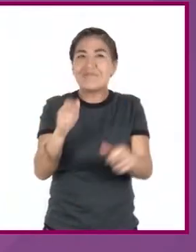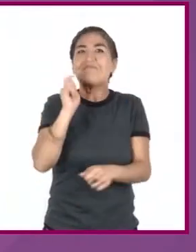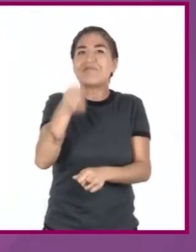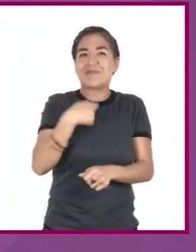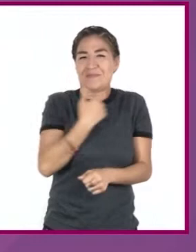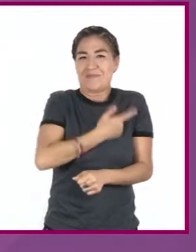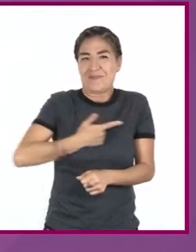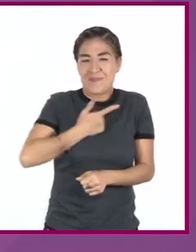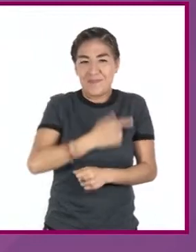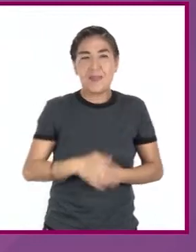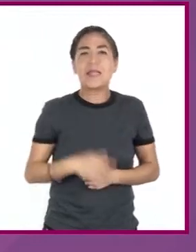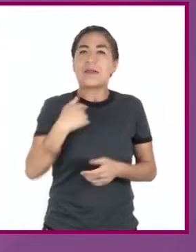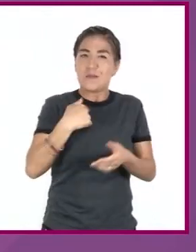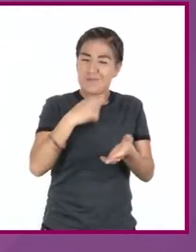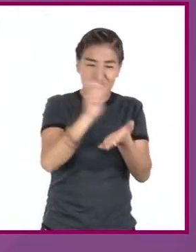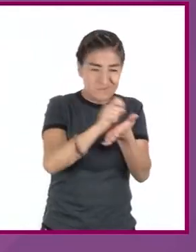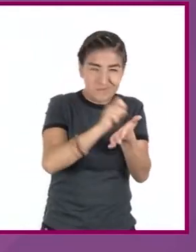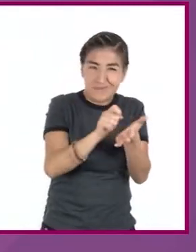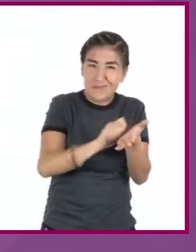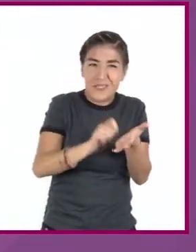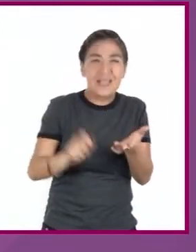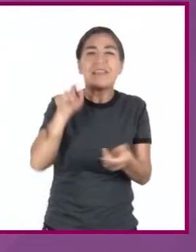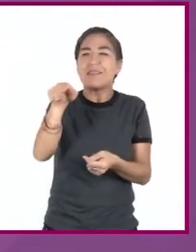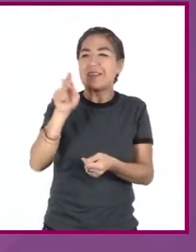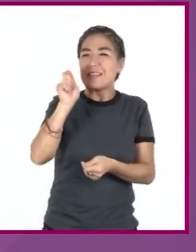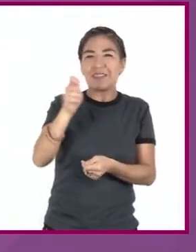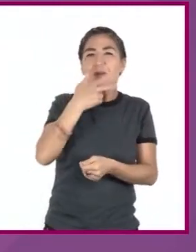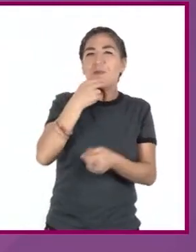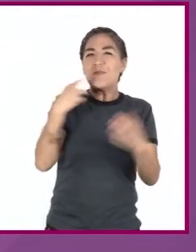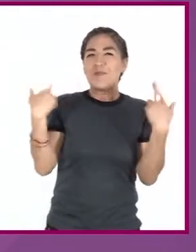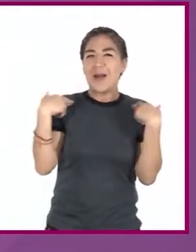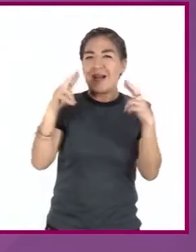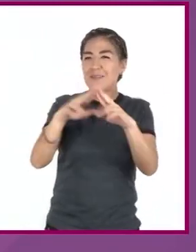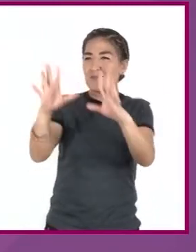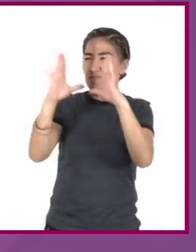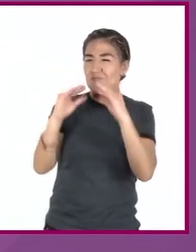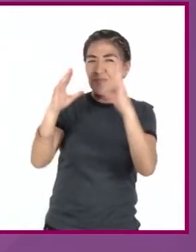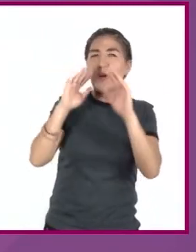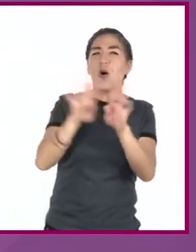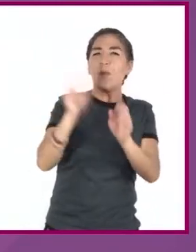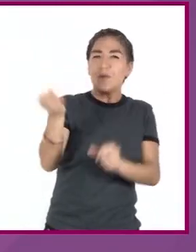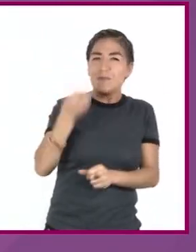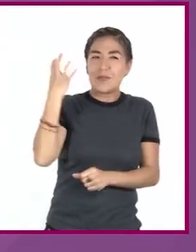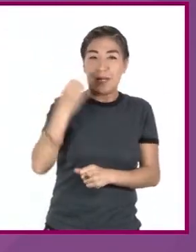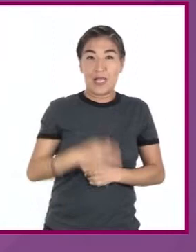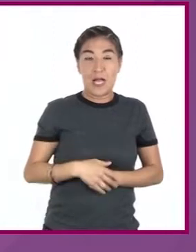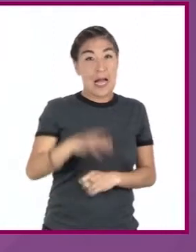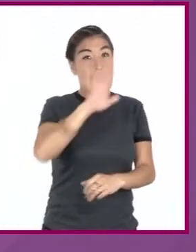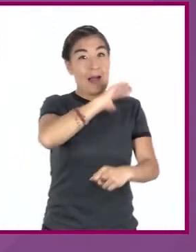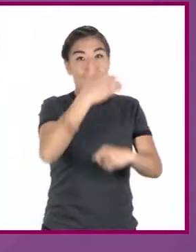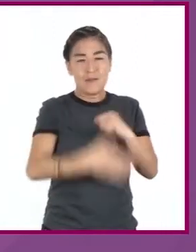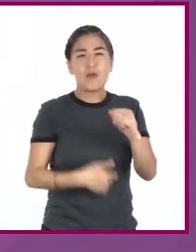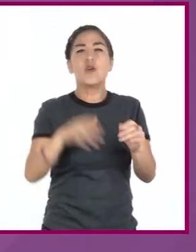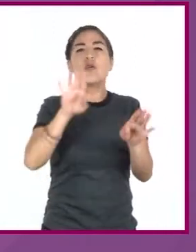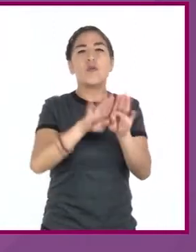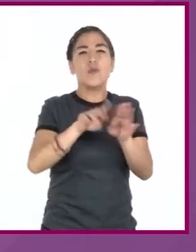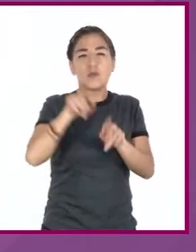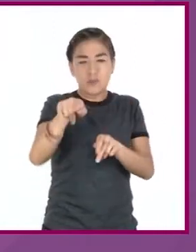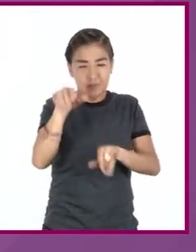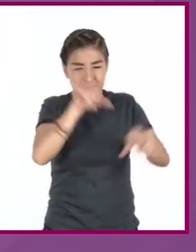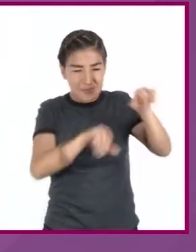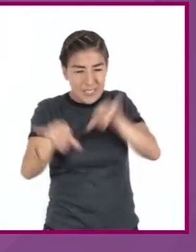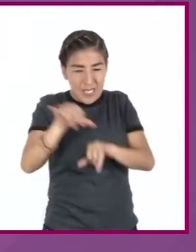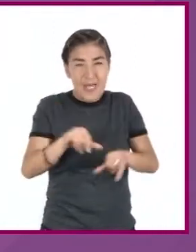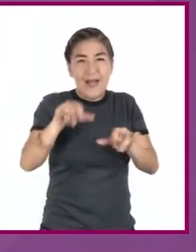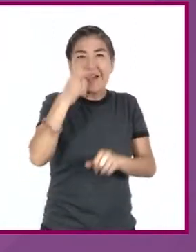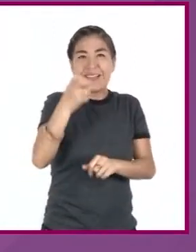capaz. Traté de tomar nota de todo lo que el señor Humphrey decía. Al final, terminé con una transcripción de los experimentos que